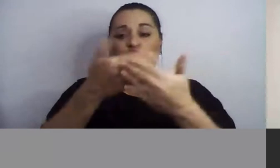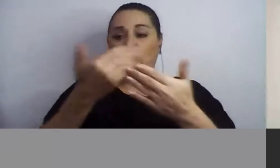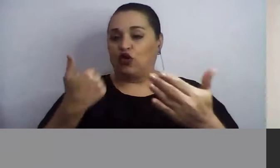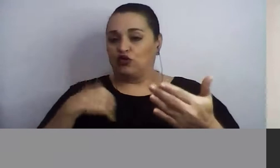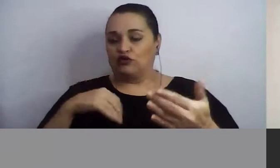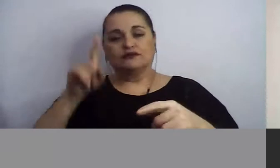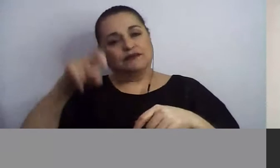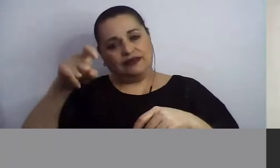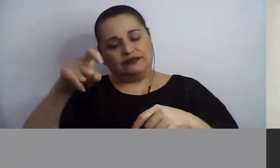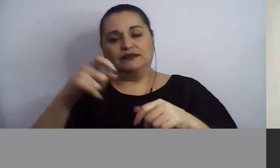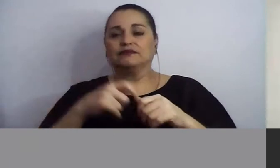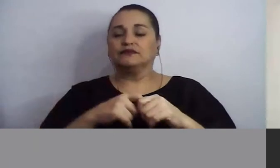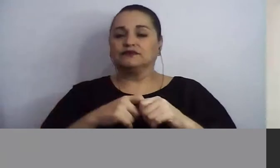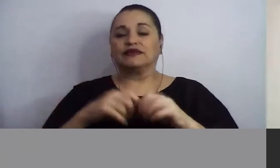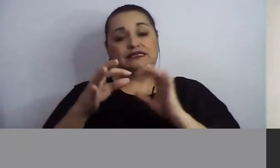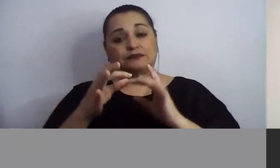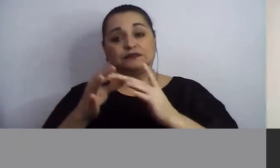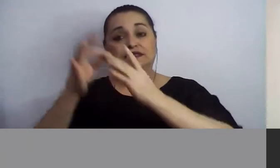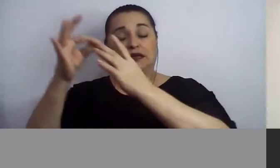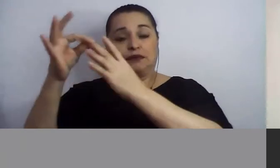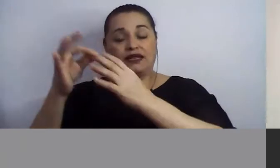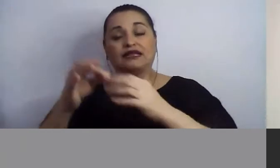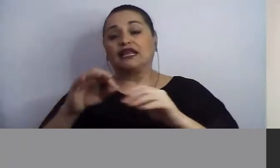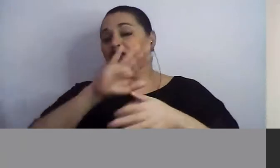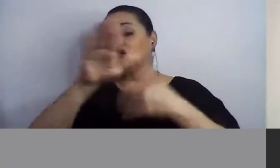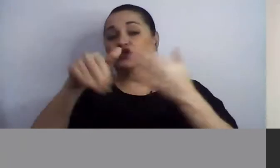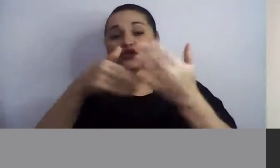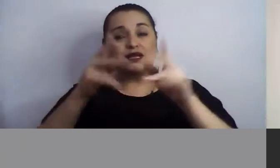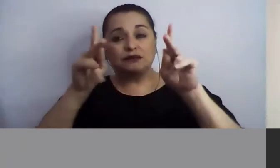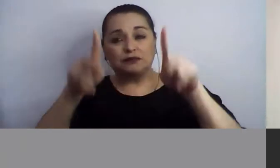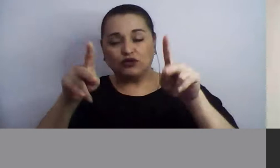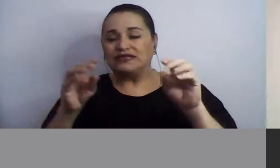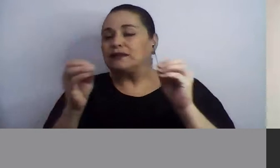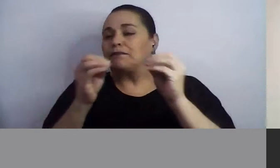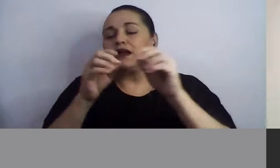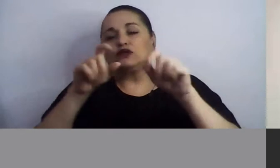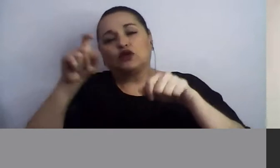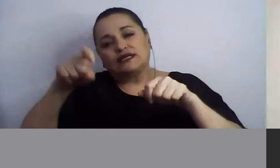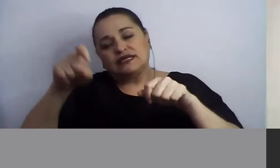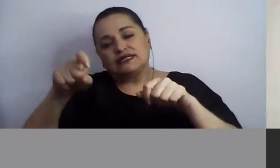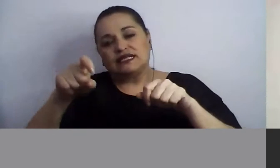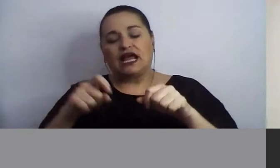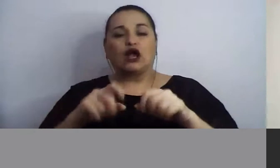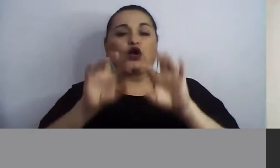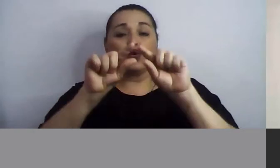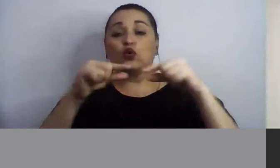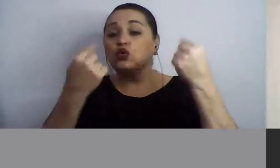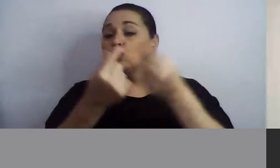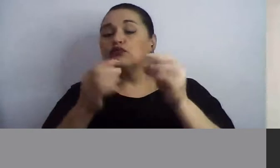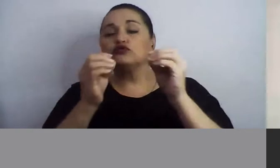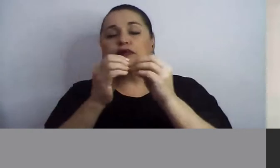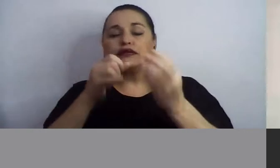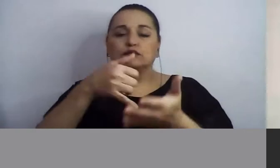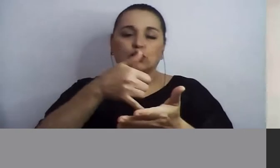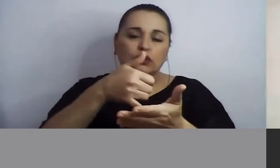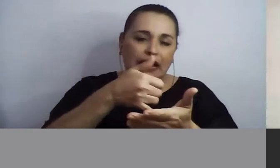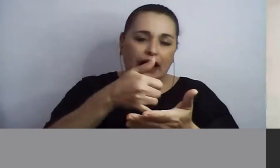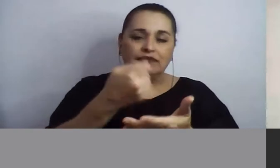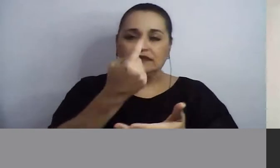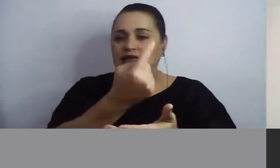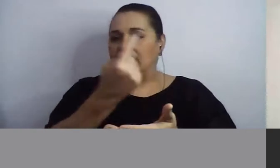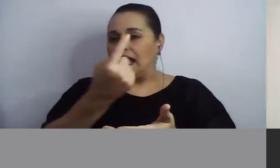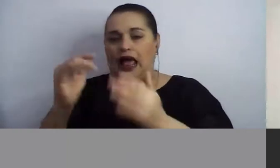merecemos, especialmente para aquellos que más lo necesitan, como son los grupos más vulnerables de cada